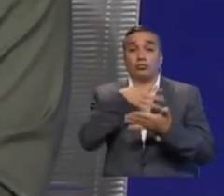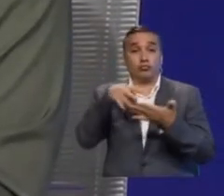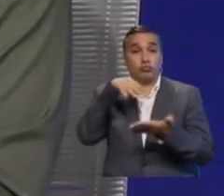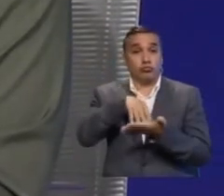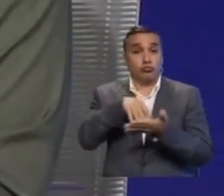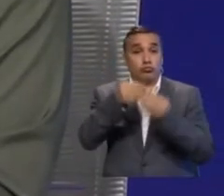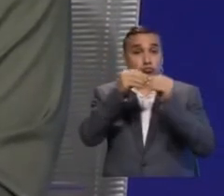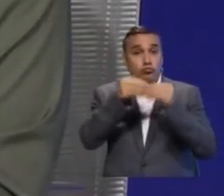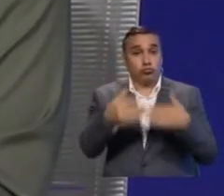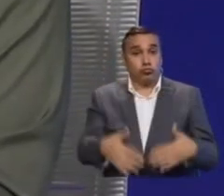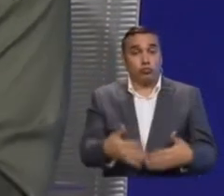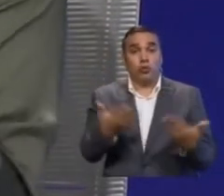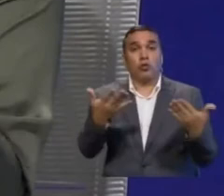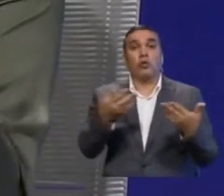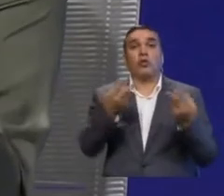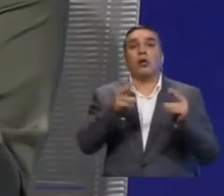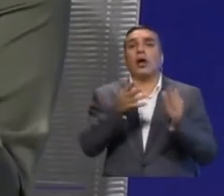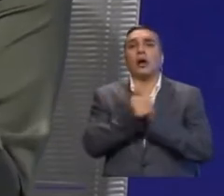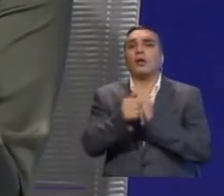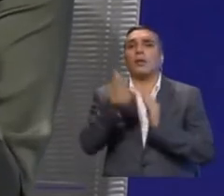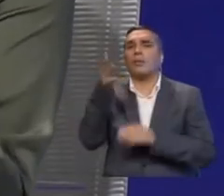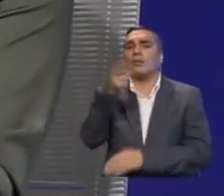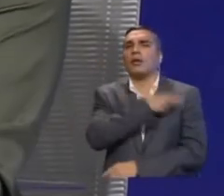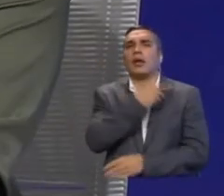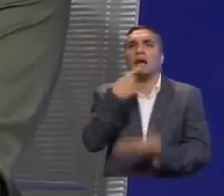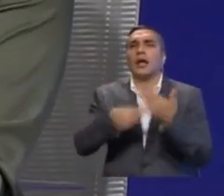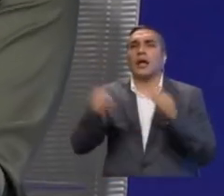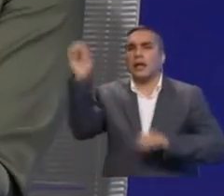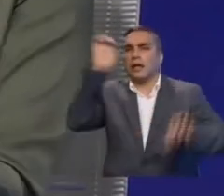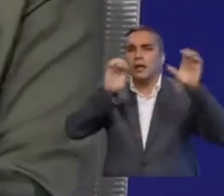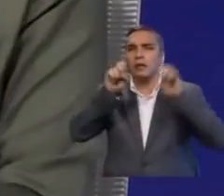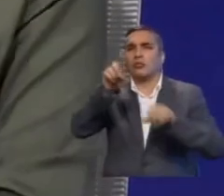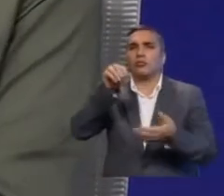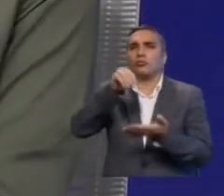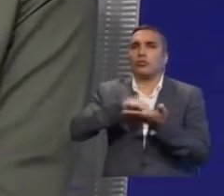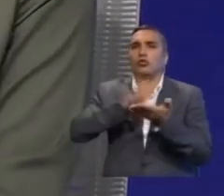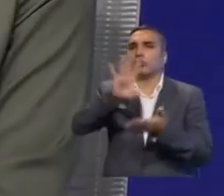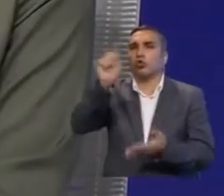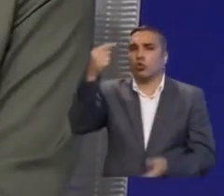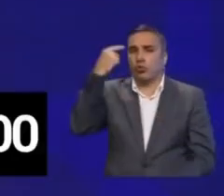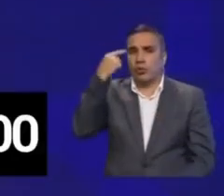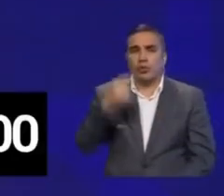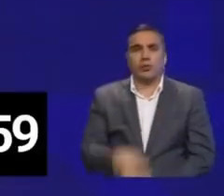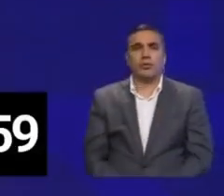como de la formación y capacitación de los maestros. ¿Qué políticas y estrategias va a implementar en su gobierno?